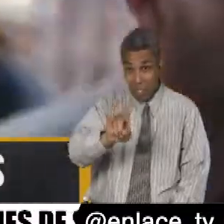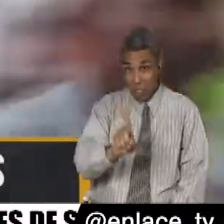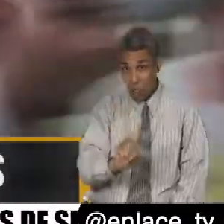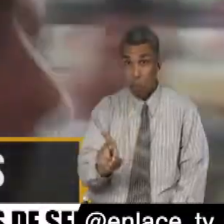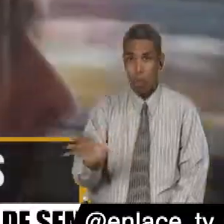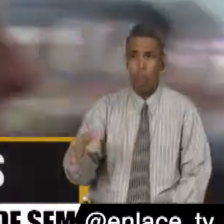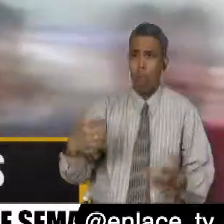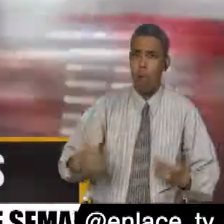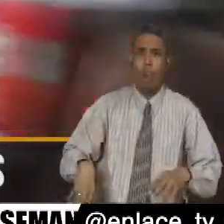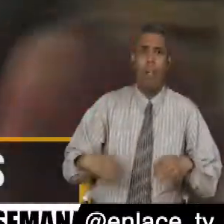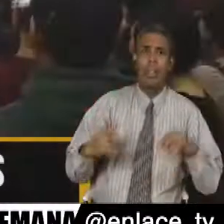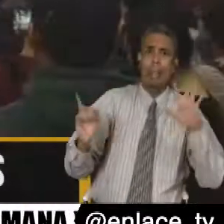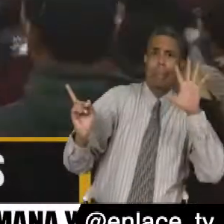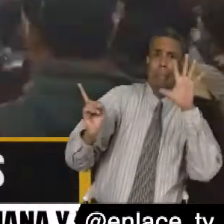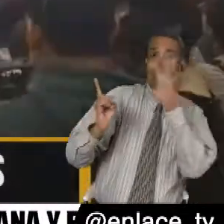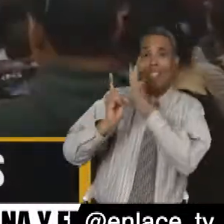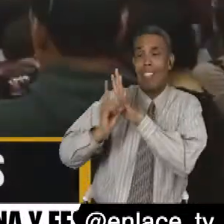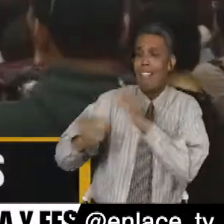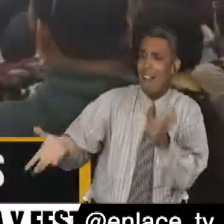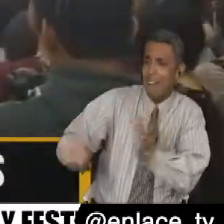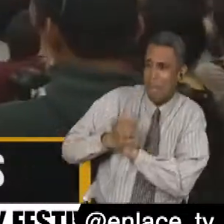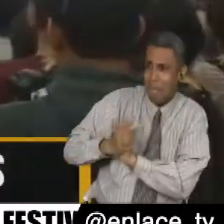corrieron a su encuentro